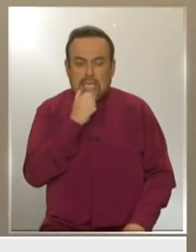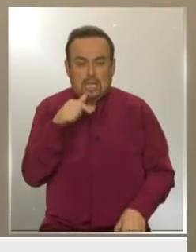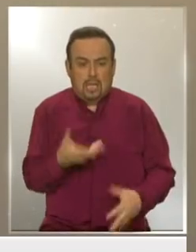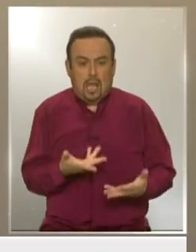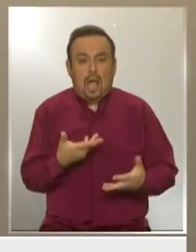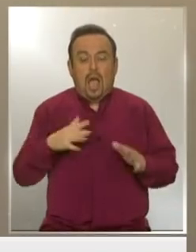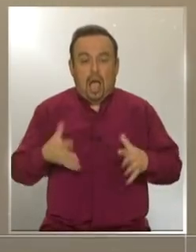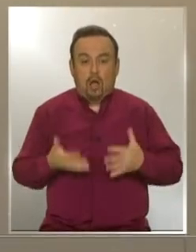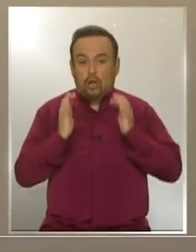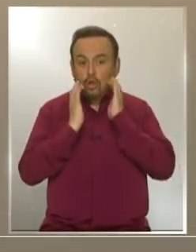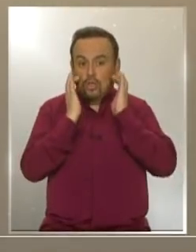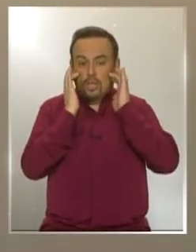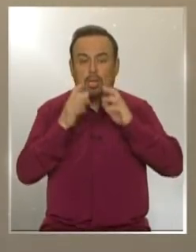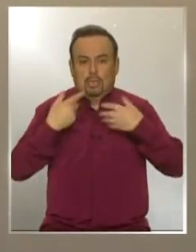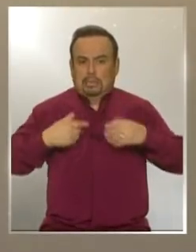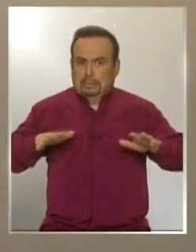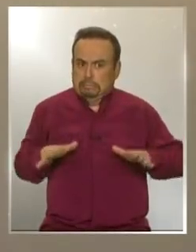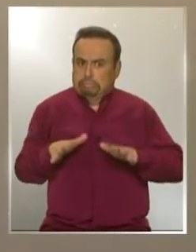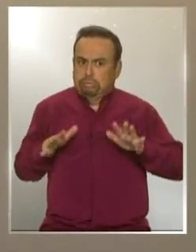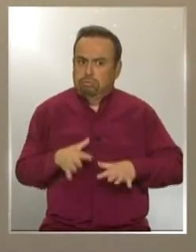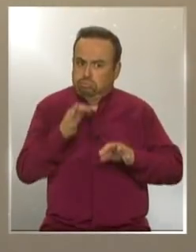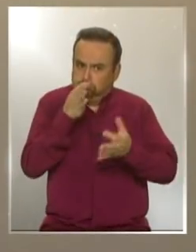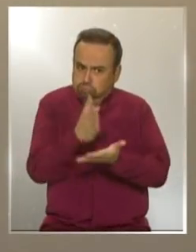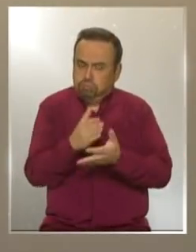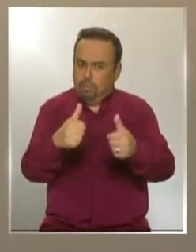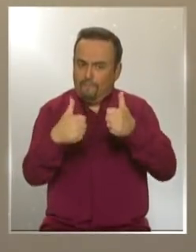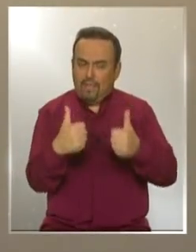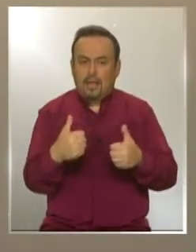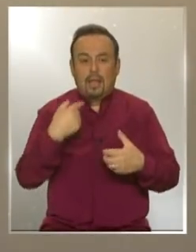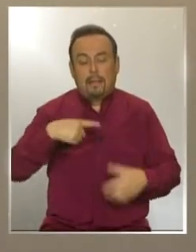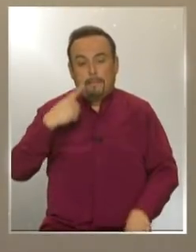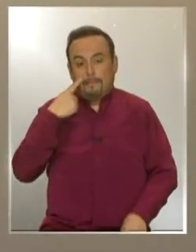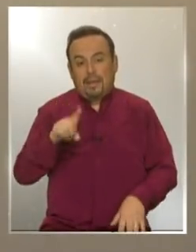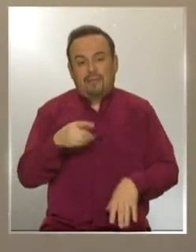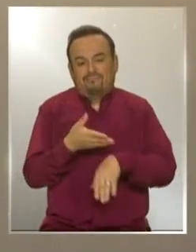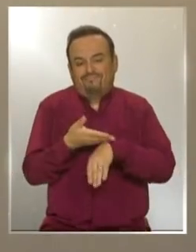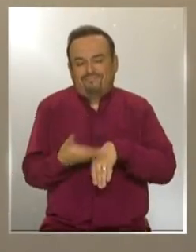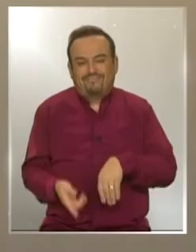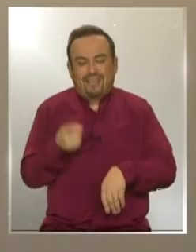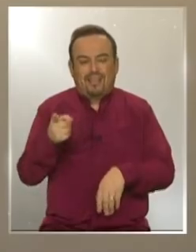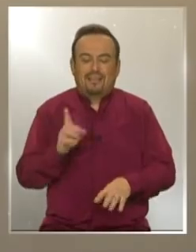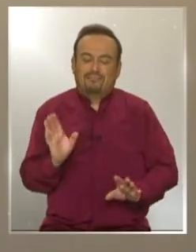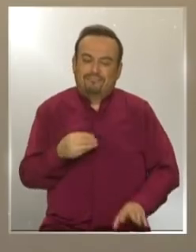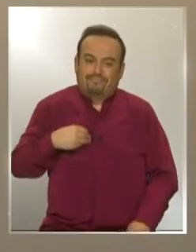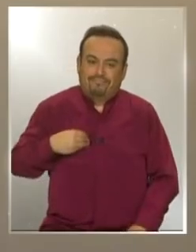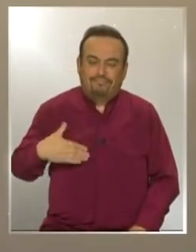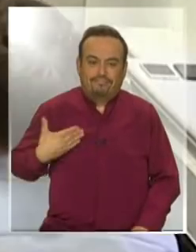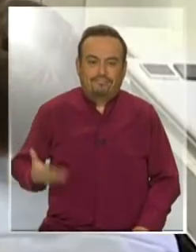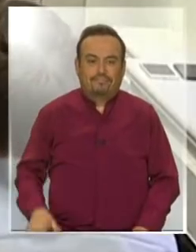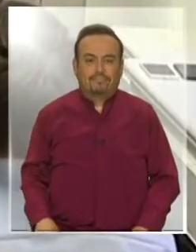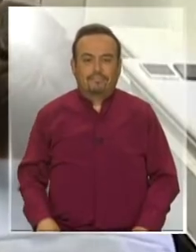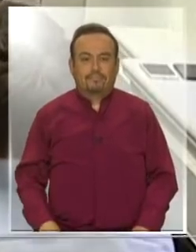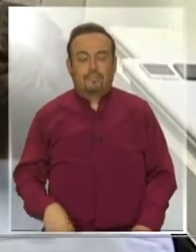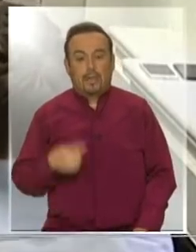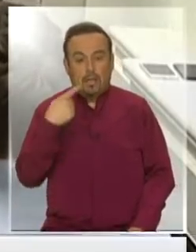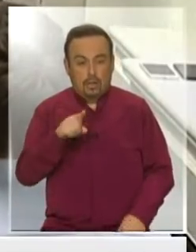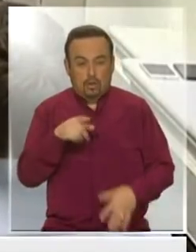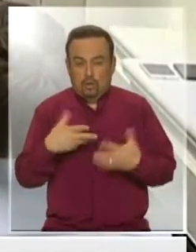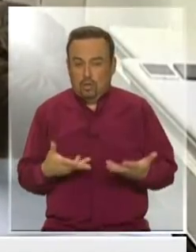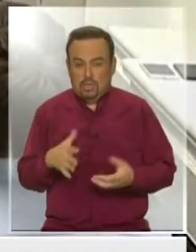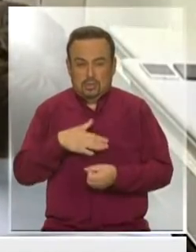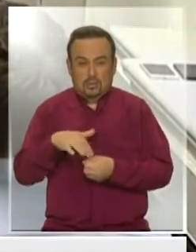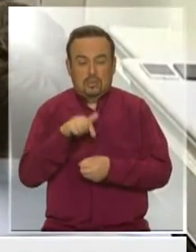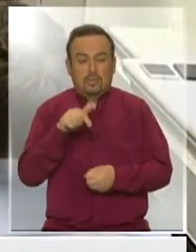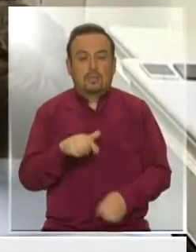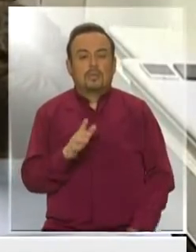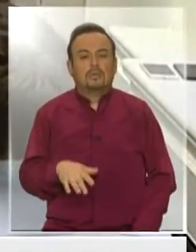Ahora estoy contento de que lo estemos haciendo de la manera correcta. Lamento que haya tardado tanto tiempo. En medio de todo esto,